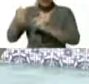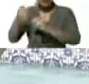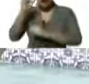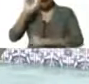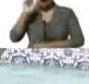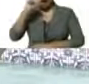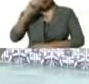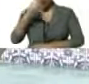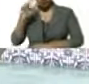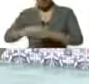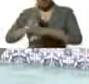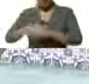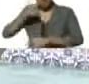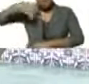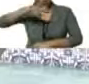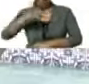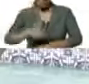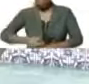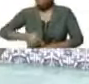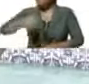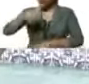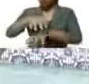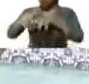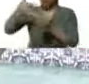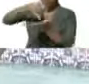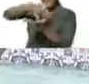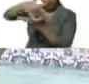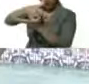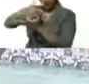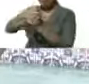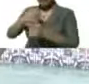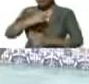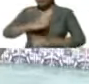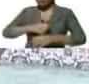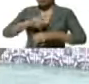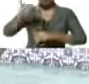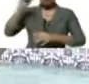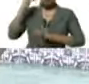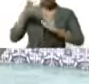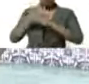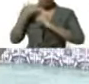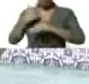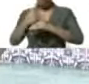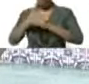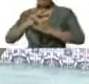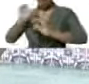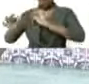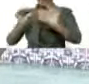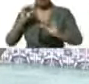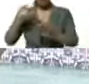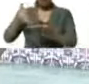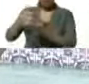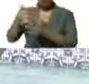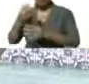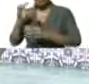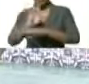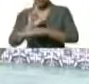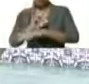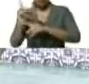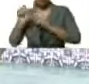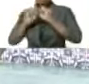porque es una población de mayor vulnerabilidad y de mayor riesgo a ser contagiada con esta